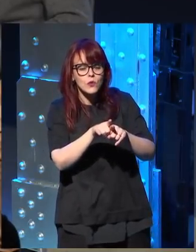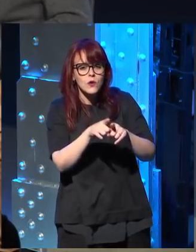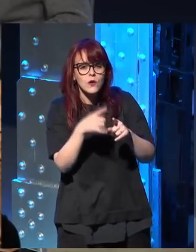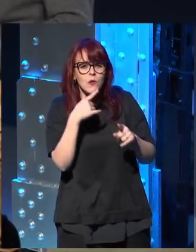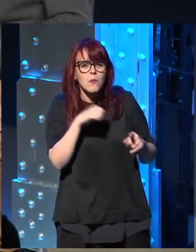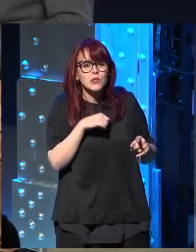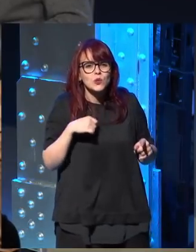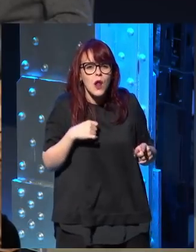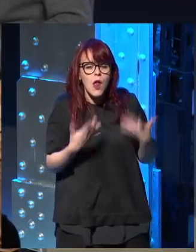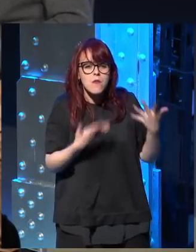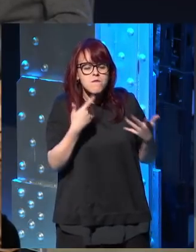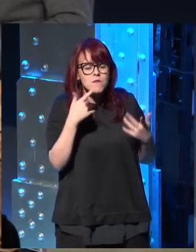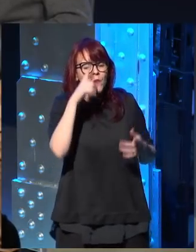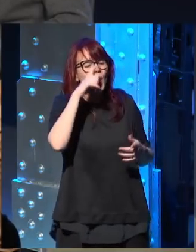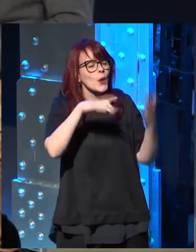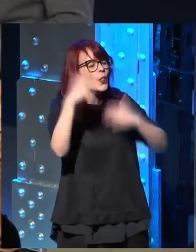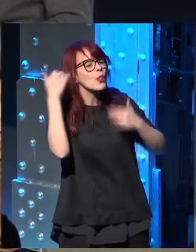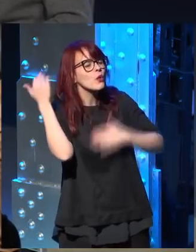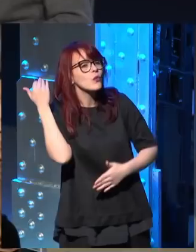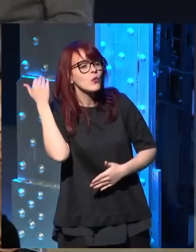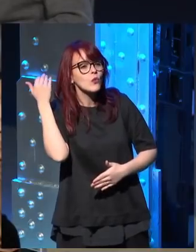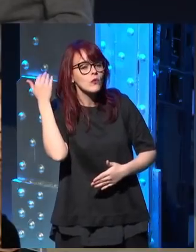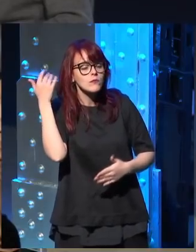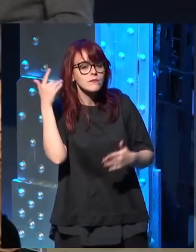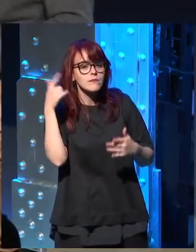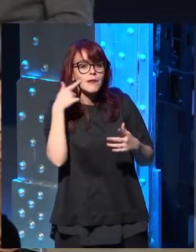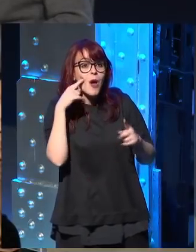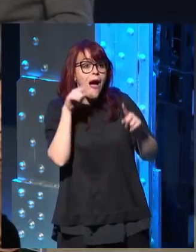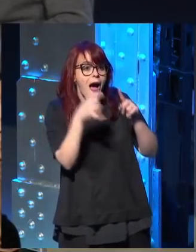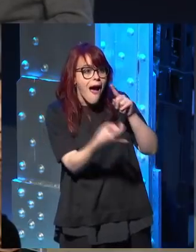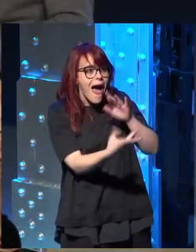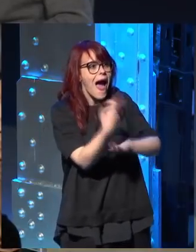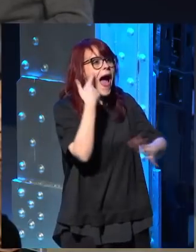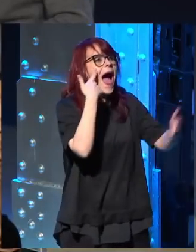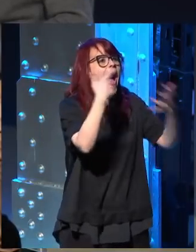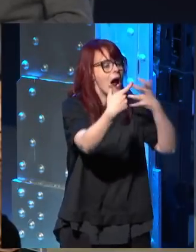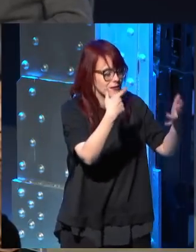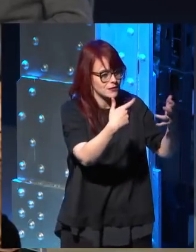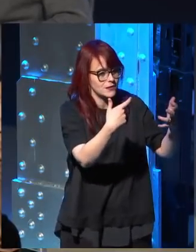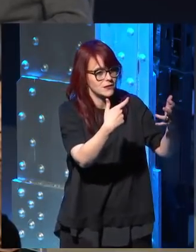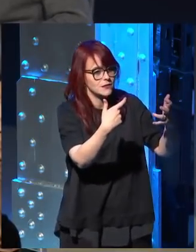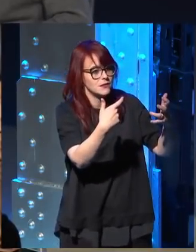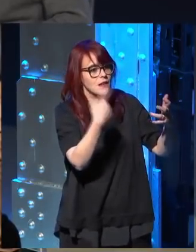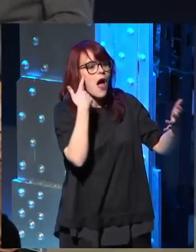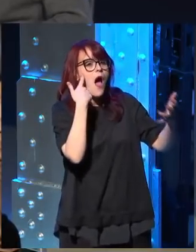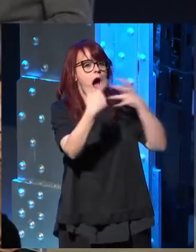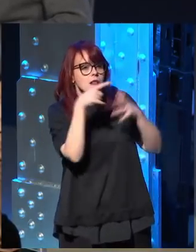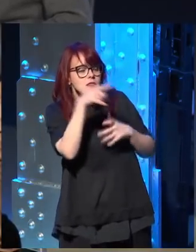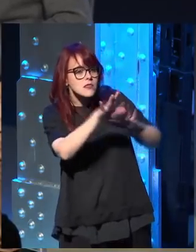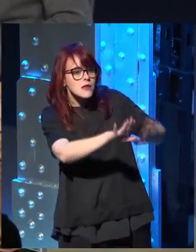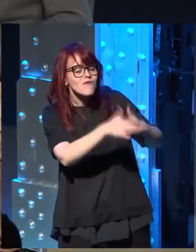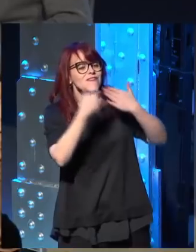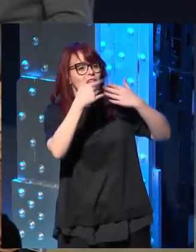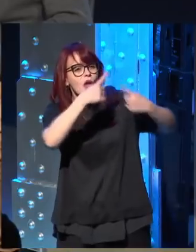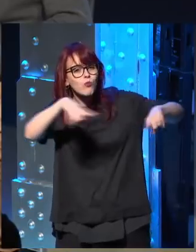y a mí me parece, cuando lo leí me recordó mucho que luego está ahí el arte. El arte está constantemente en el libro, a través de